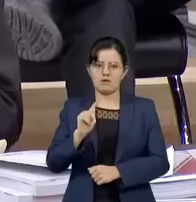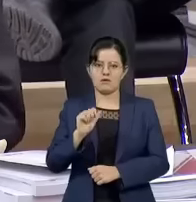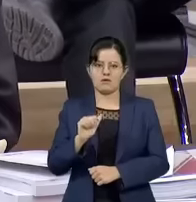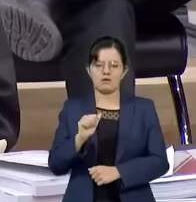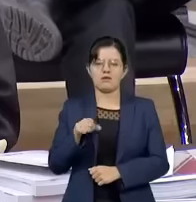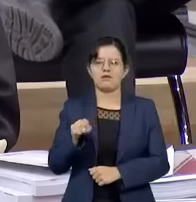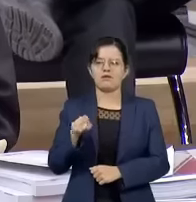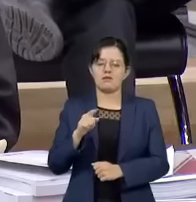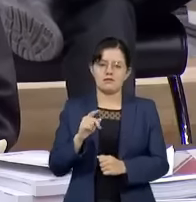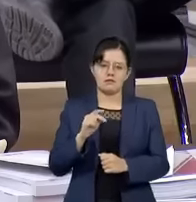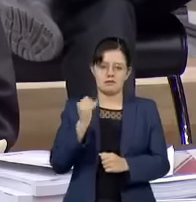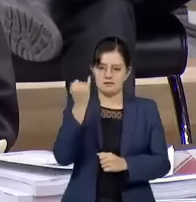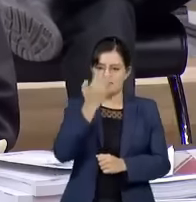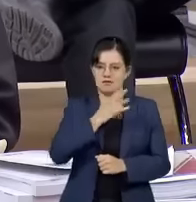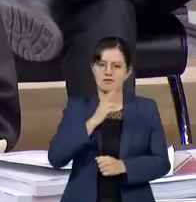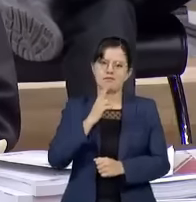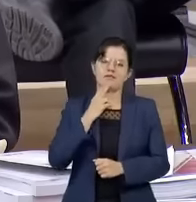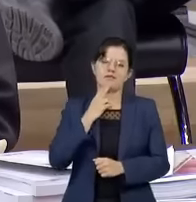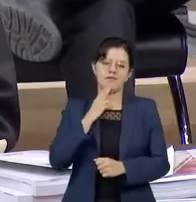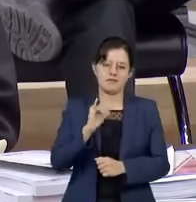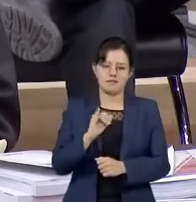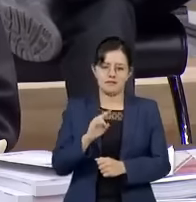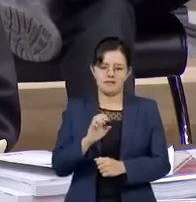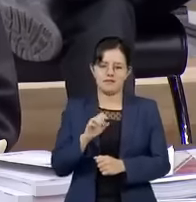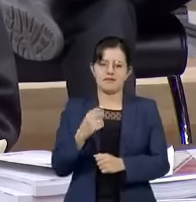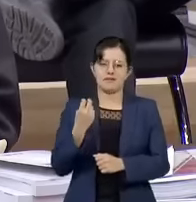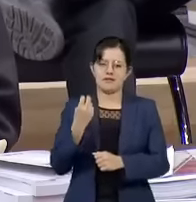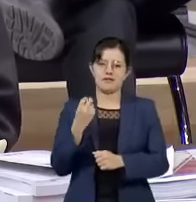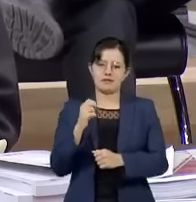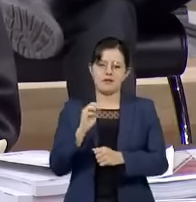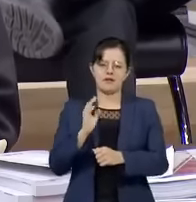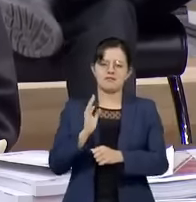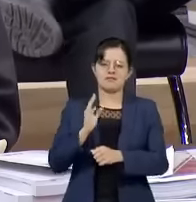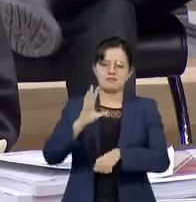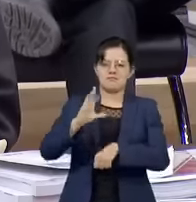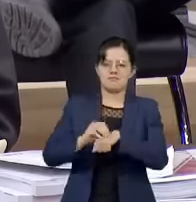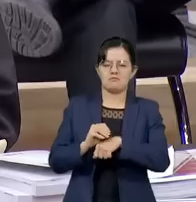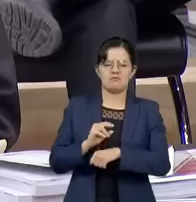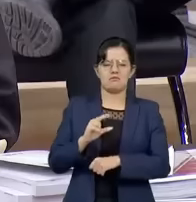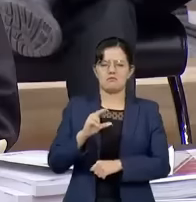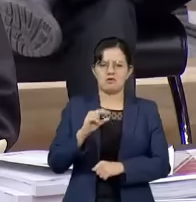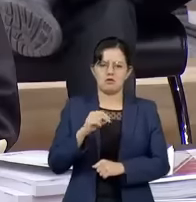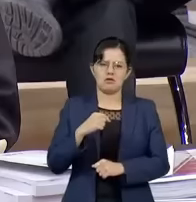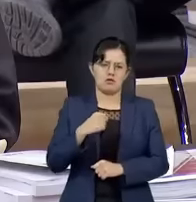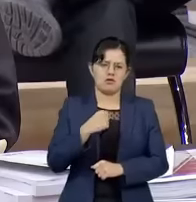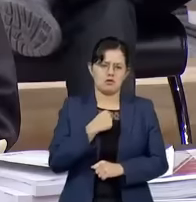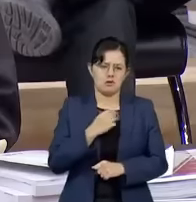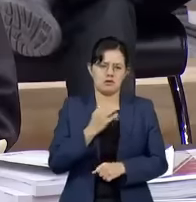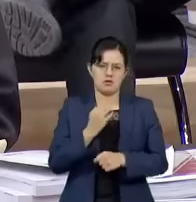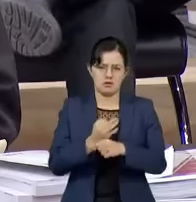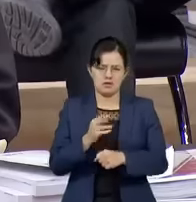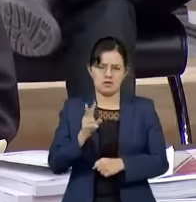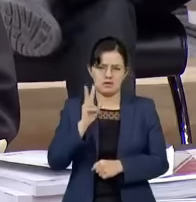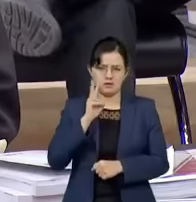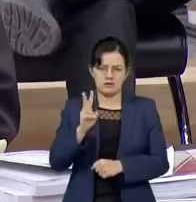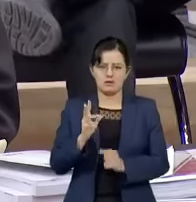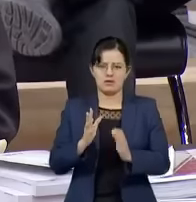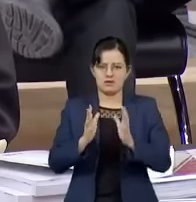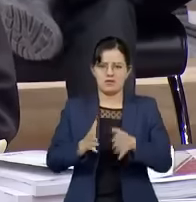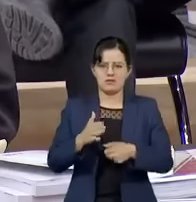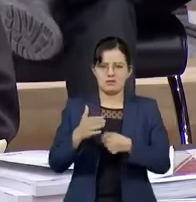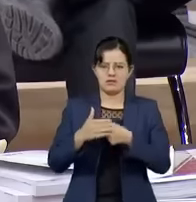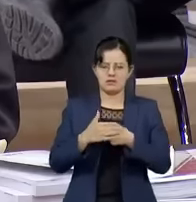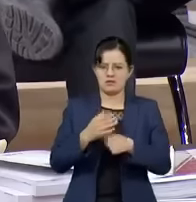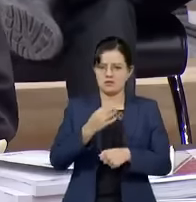de logotipo de Instituto Nacional electoral yo como veo lento el asunto ya en unos minutos